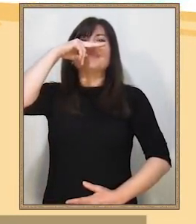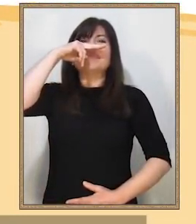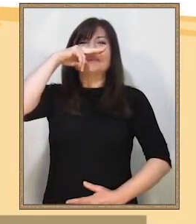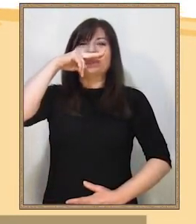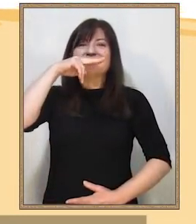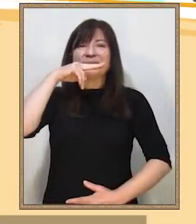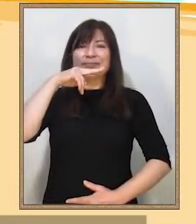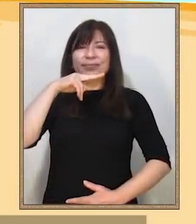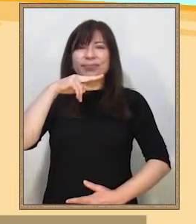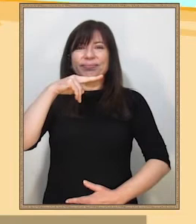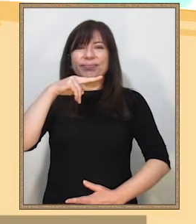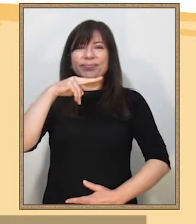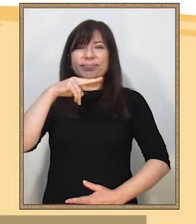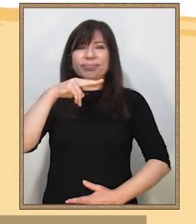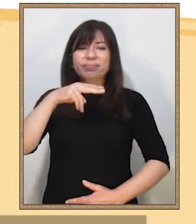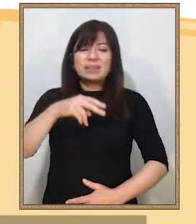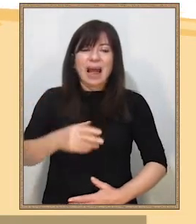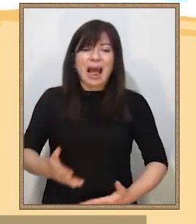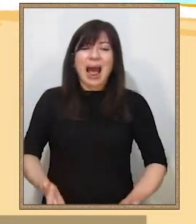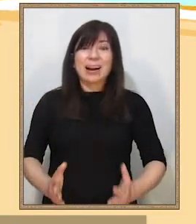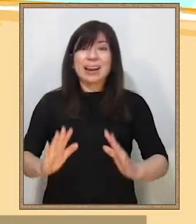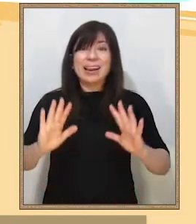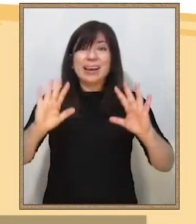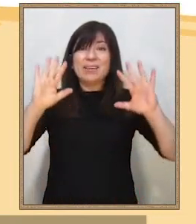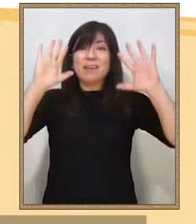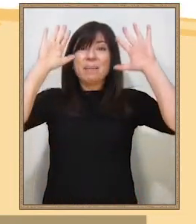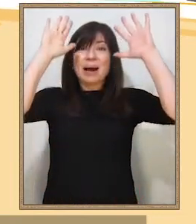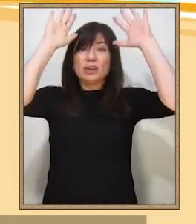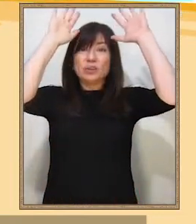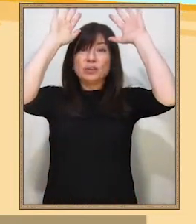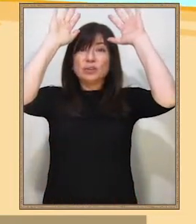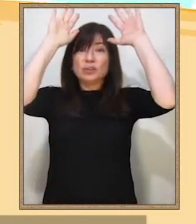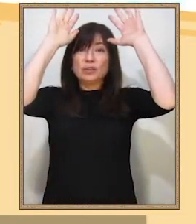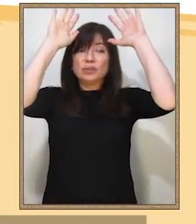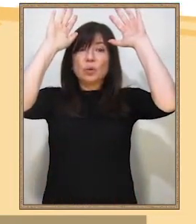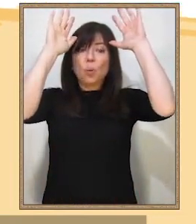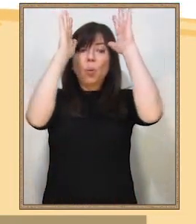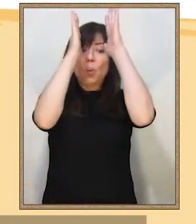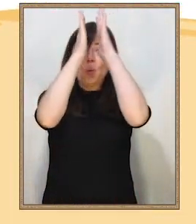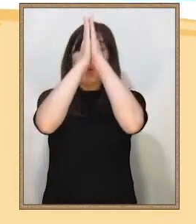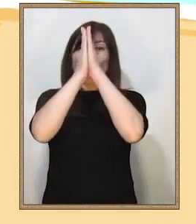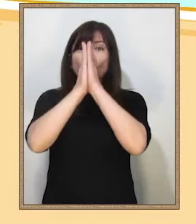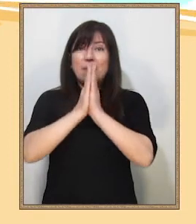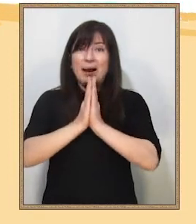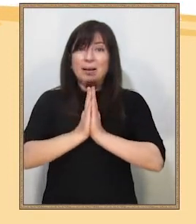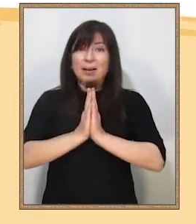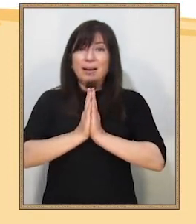exhalo. Subo arriba las manitos. Junto palmas